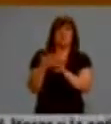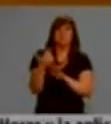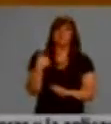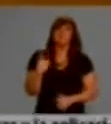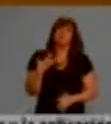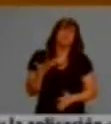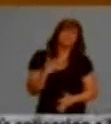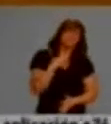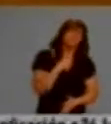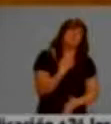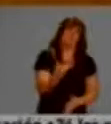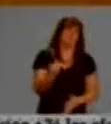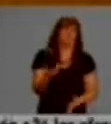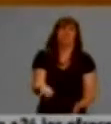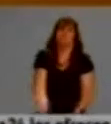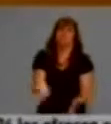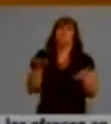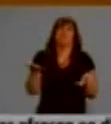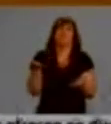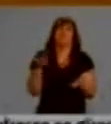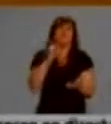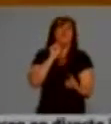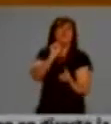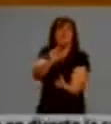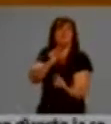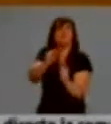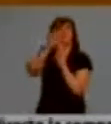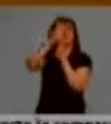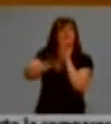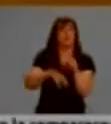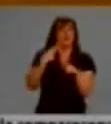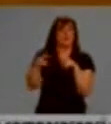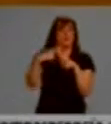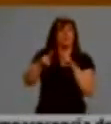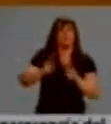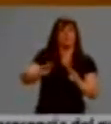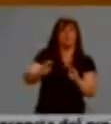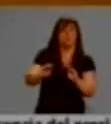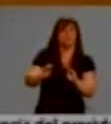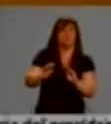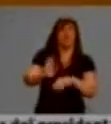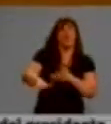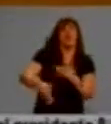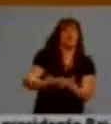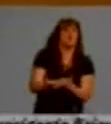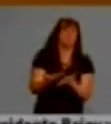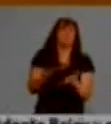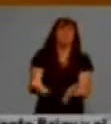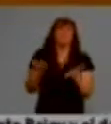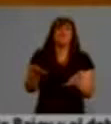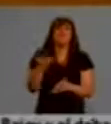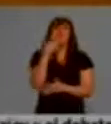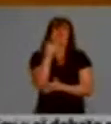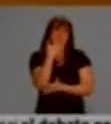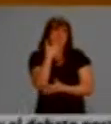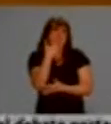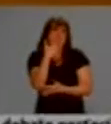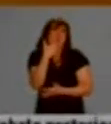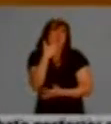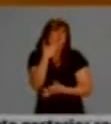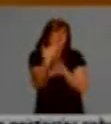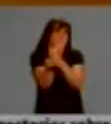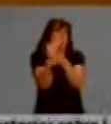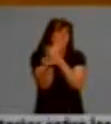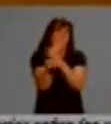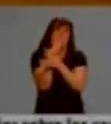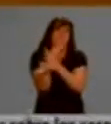encantaría poder discutir su programa político. Me encantaría incluso conocerlo, aunque